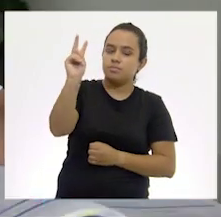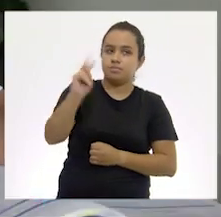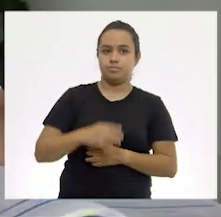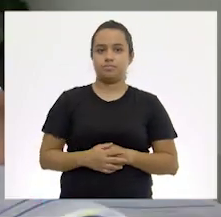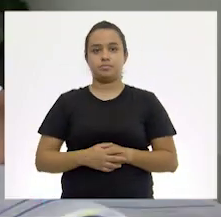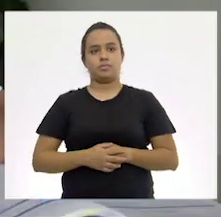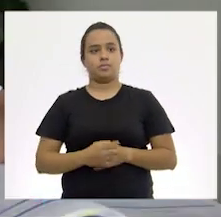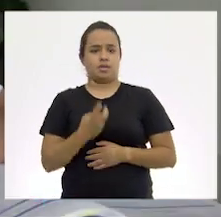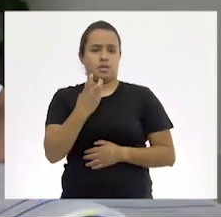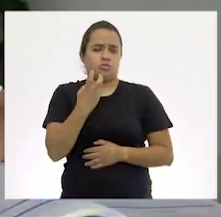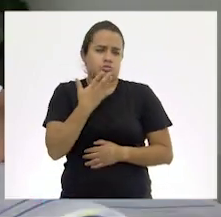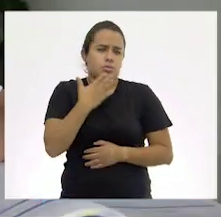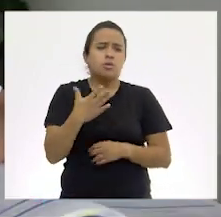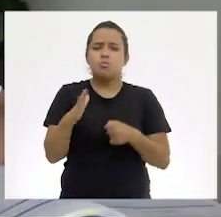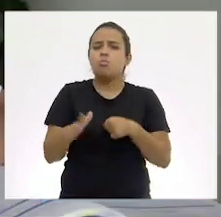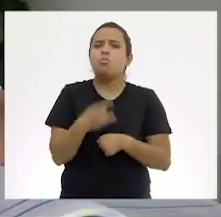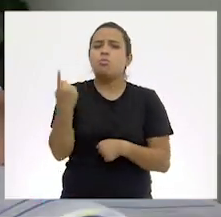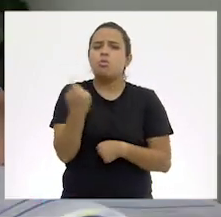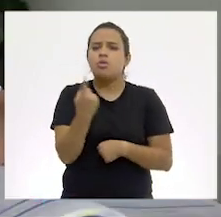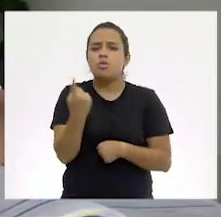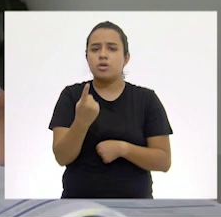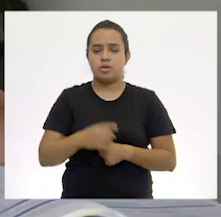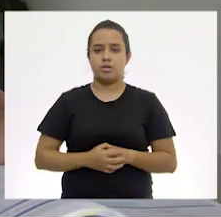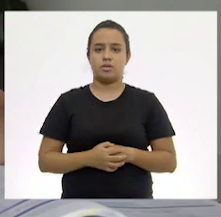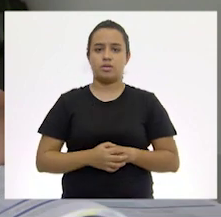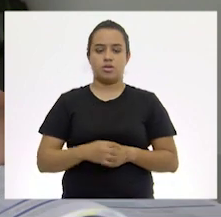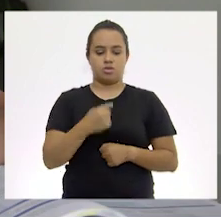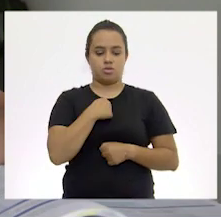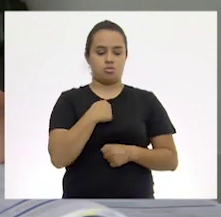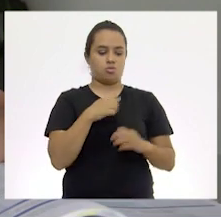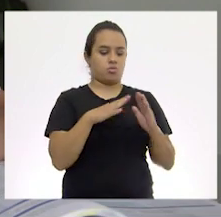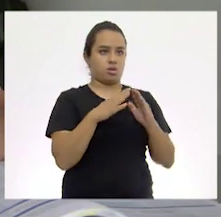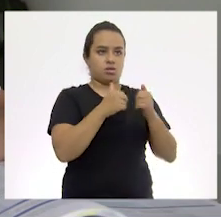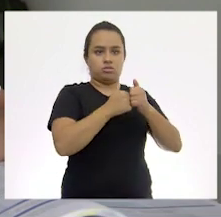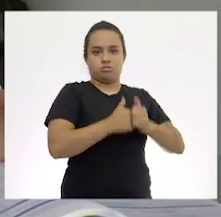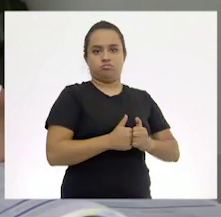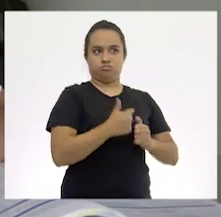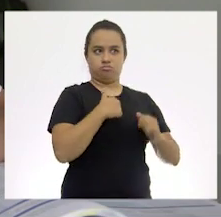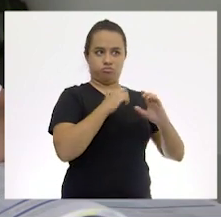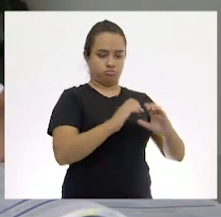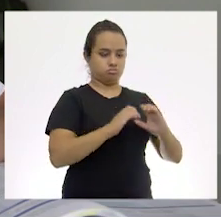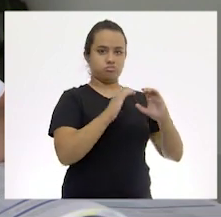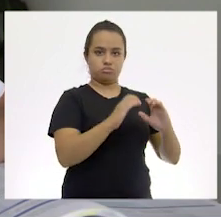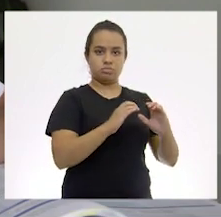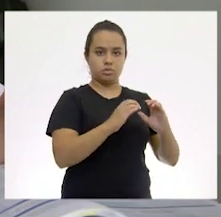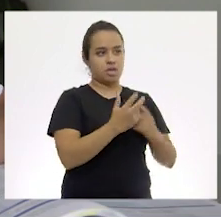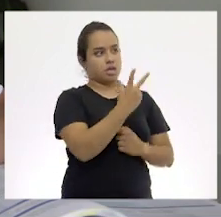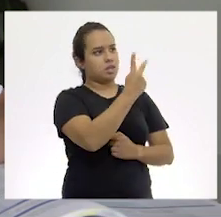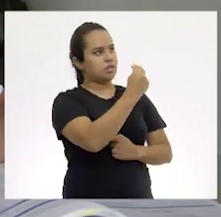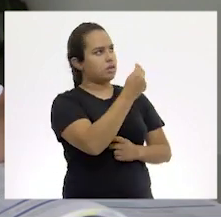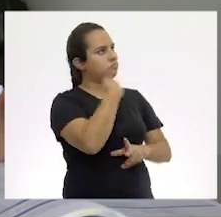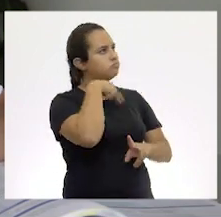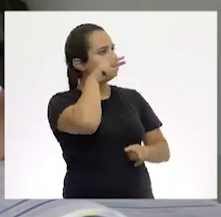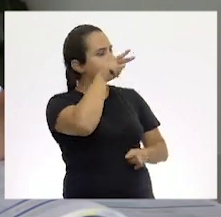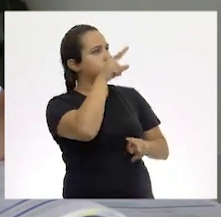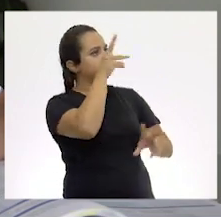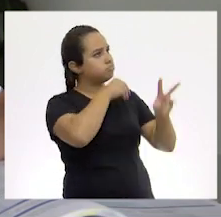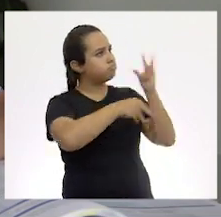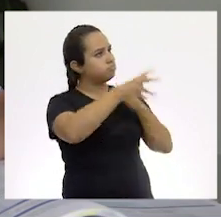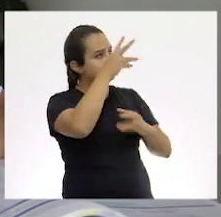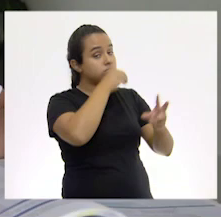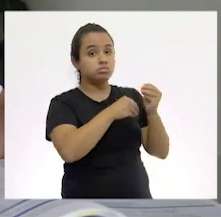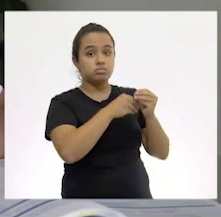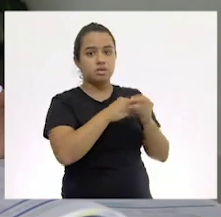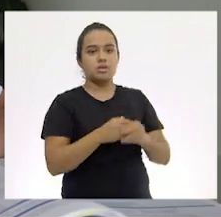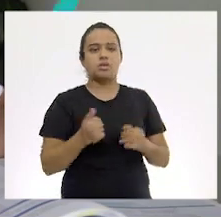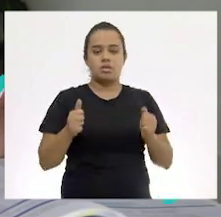Me parece muy bien, ya que estoy protegido desde mi casa, tomando clases en televisión y